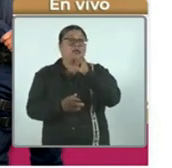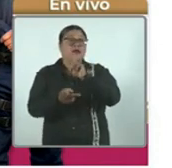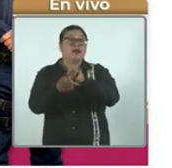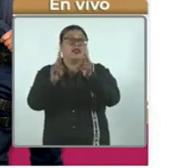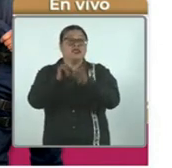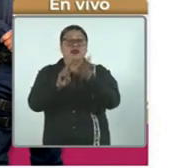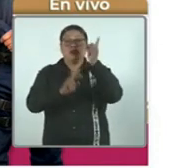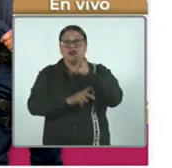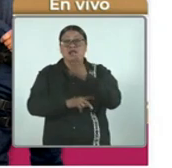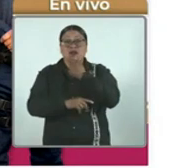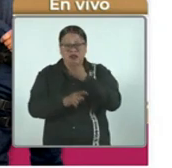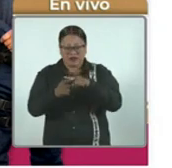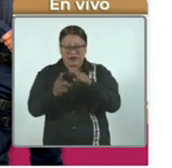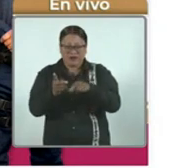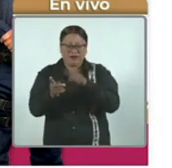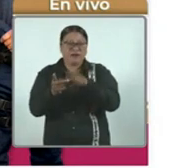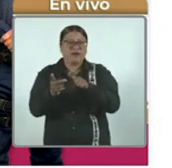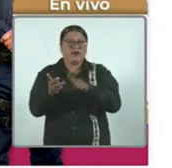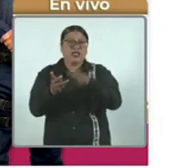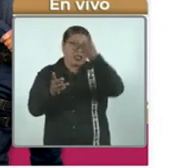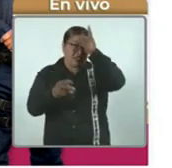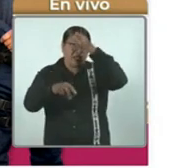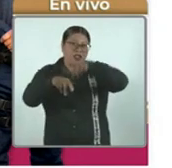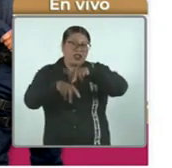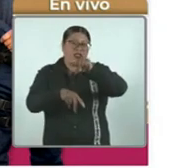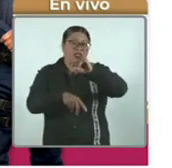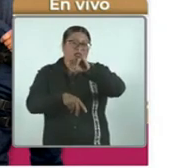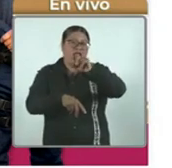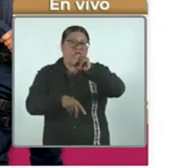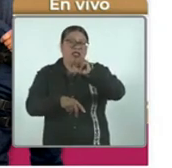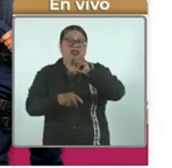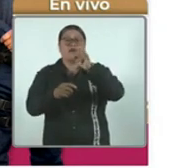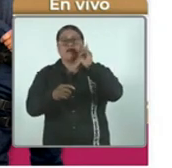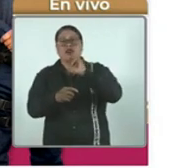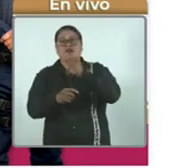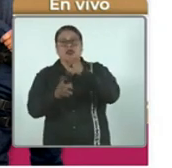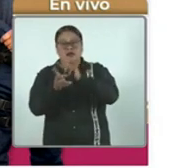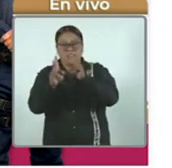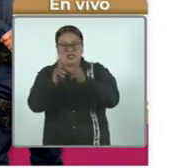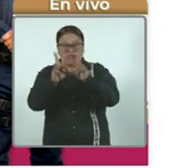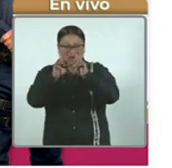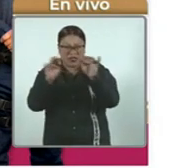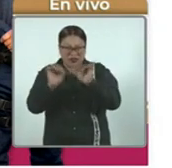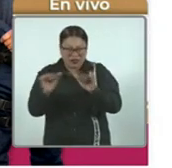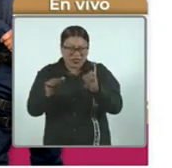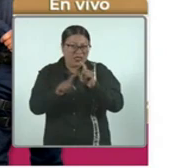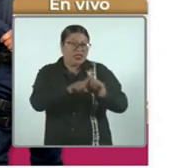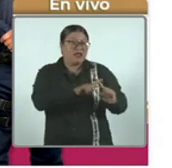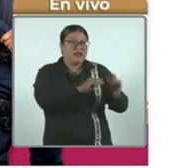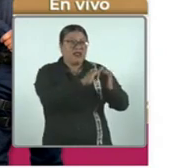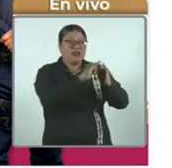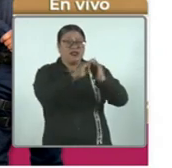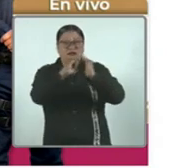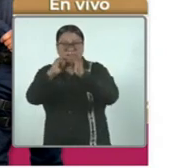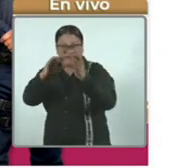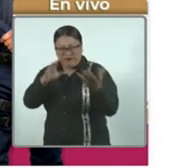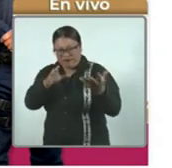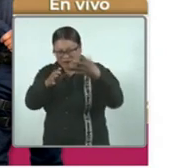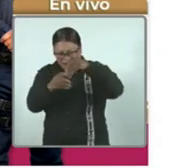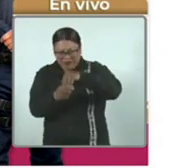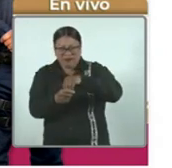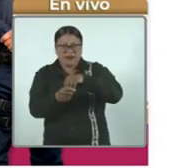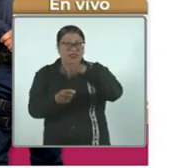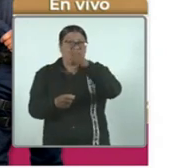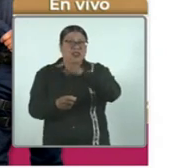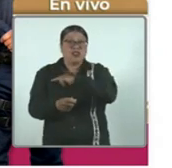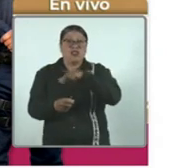y vecinas y lo que hace el director Tejada con los vecinos y vecinas por la paz y todas las instituciones. Nos estamos yendo a